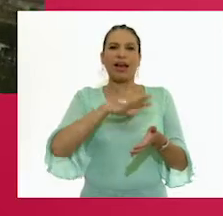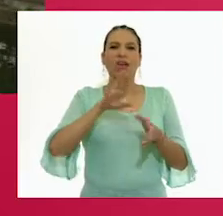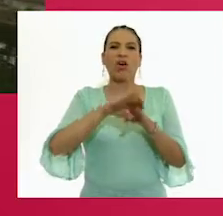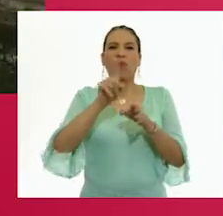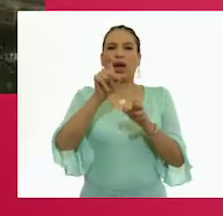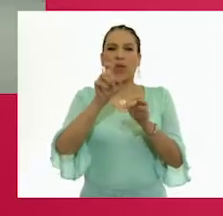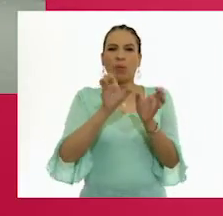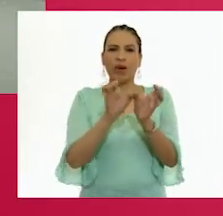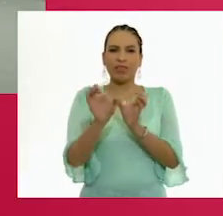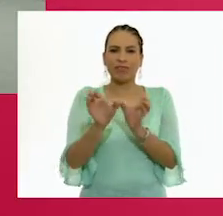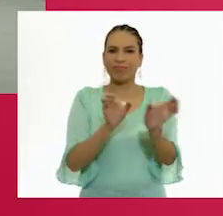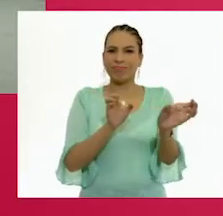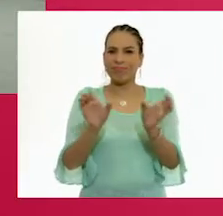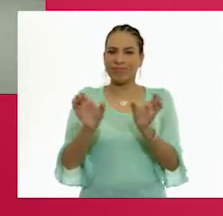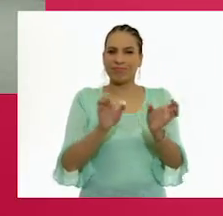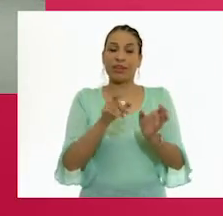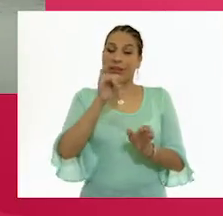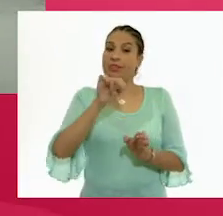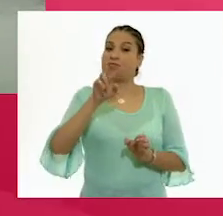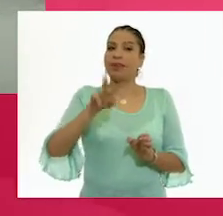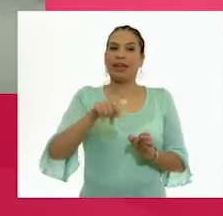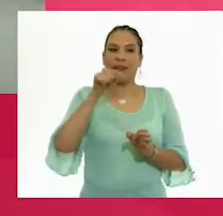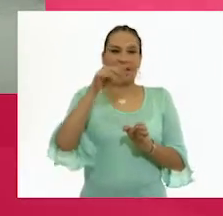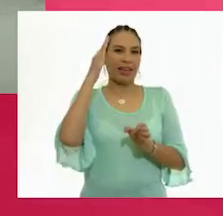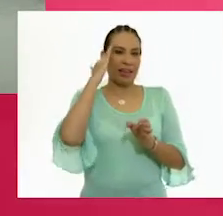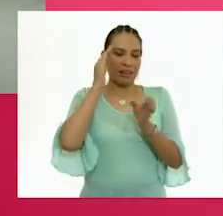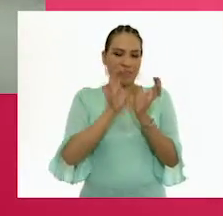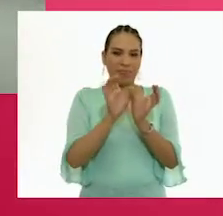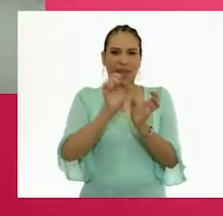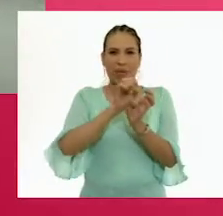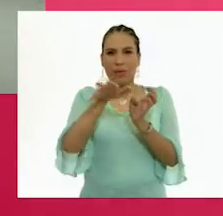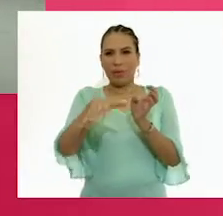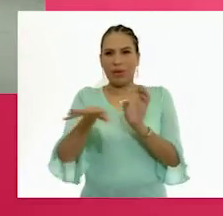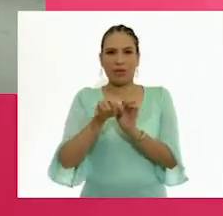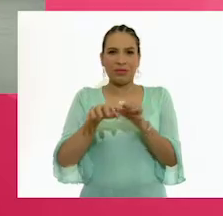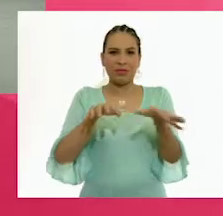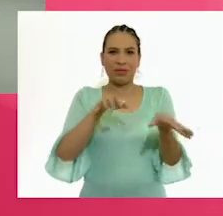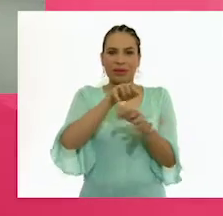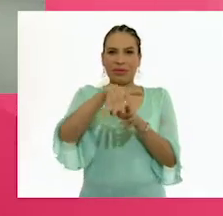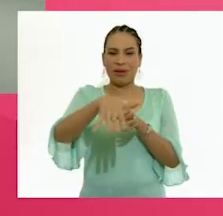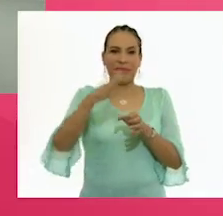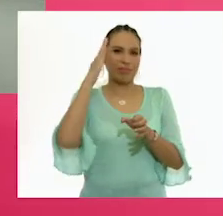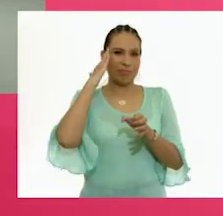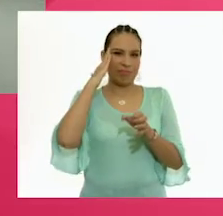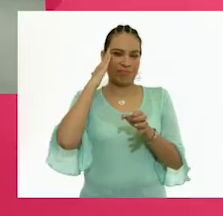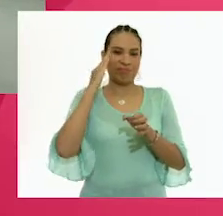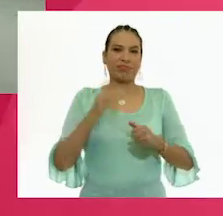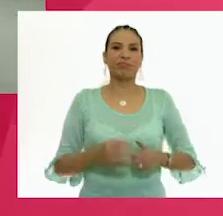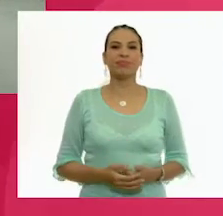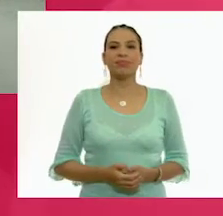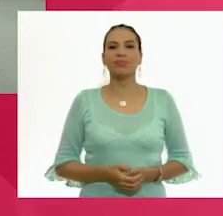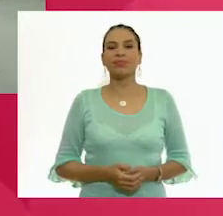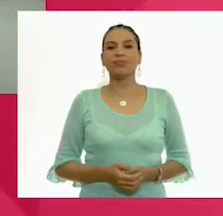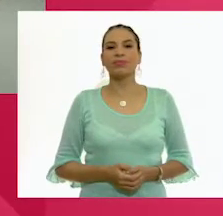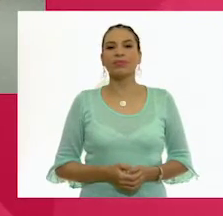agua. Y efectivamente, aquí se separaban sus ramales principales.